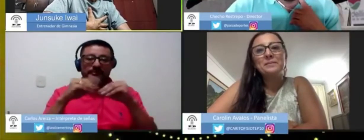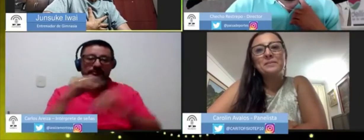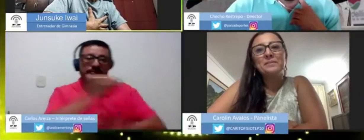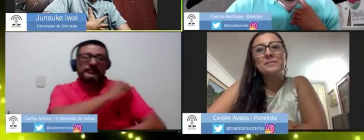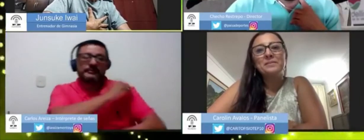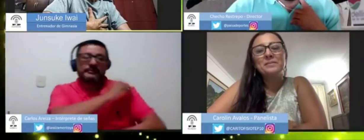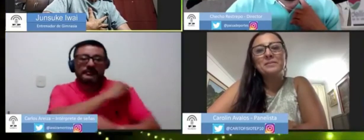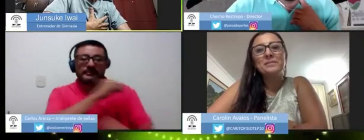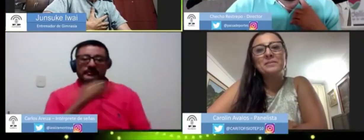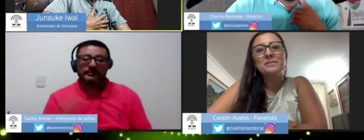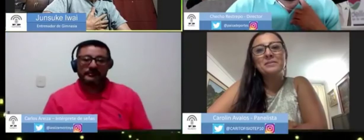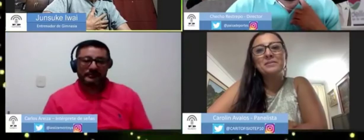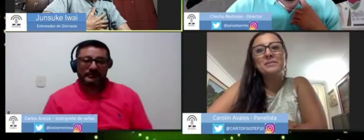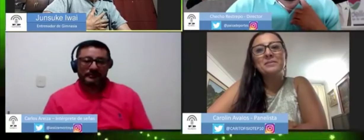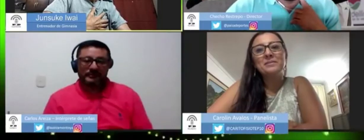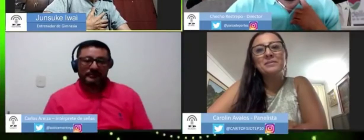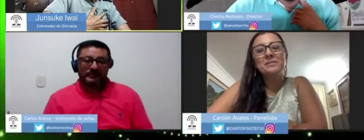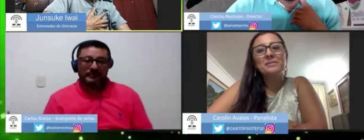Entonces, bueno,